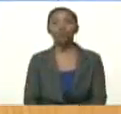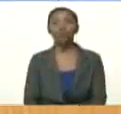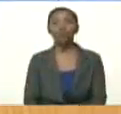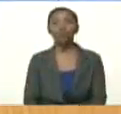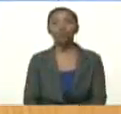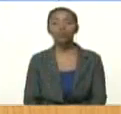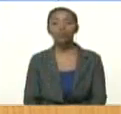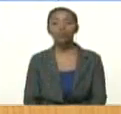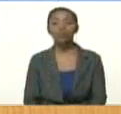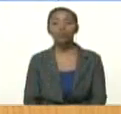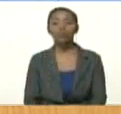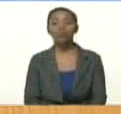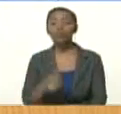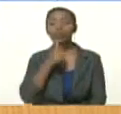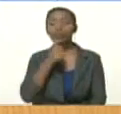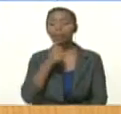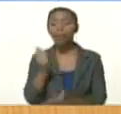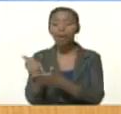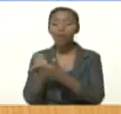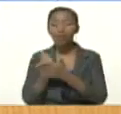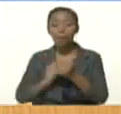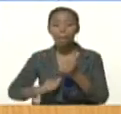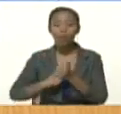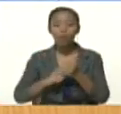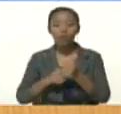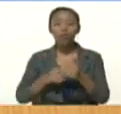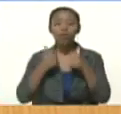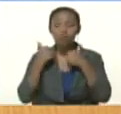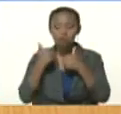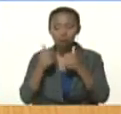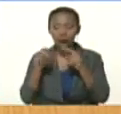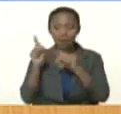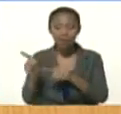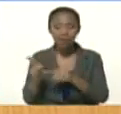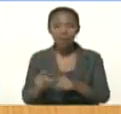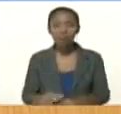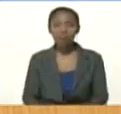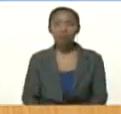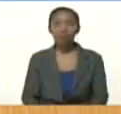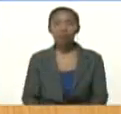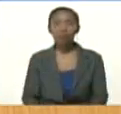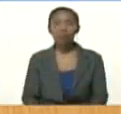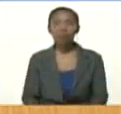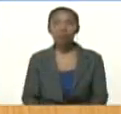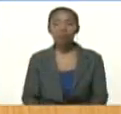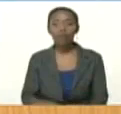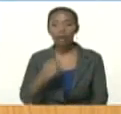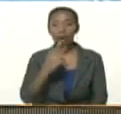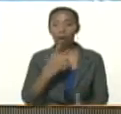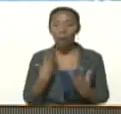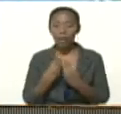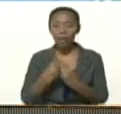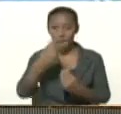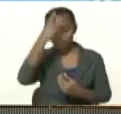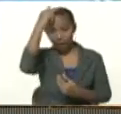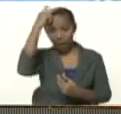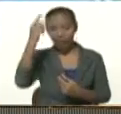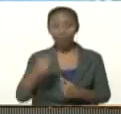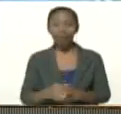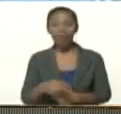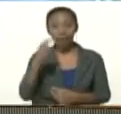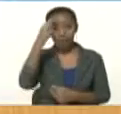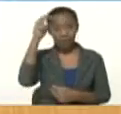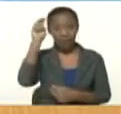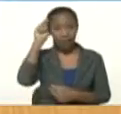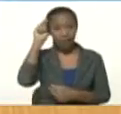¿Usted me garantiza eso, señor vicepresidente de Economía? Compañero Tarek, el canciller de la